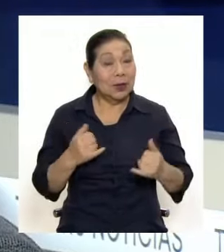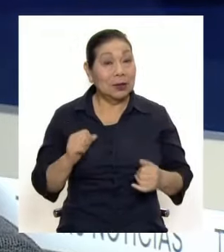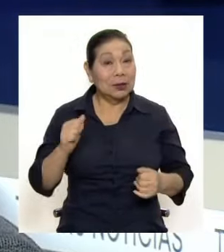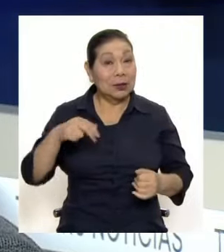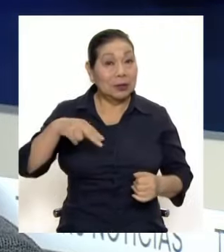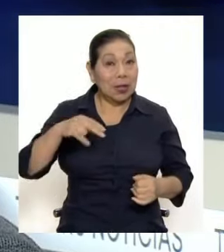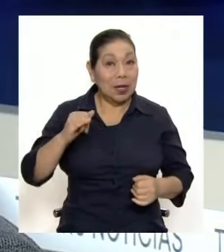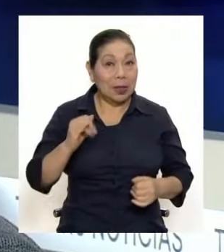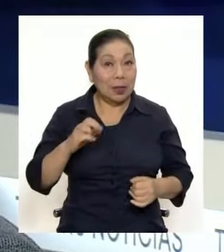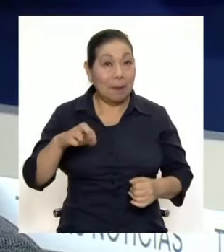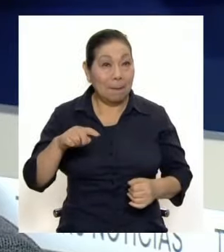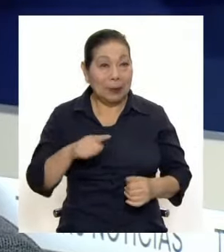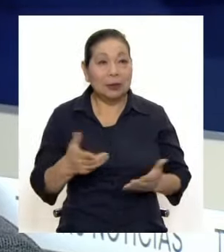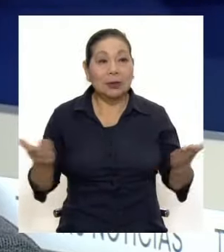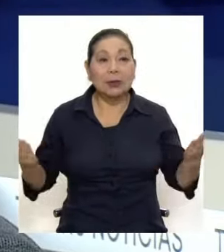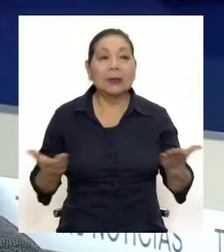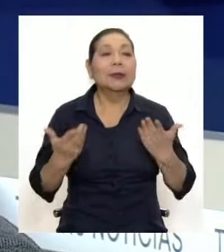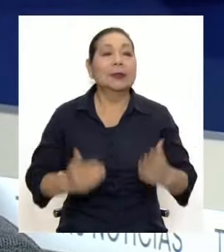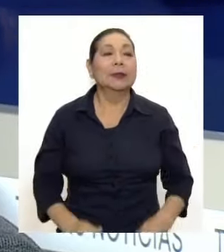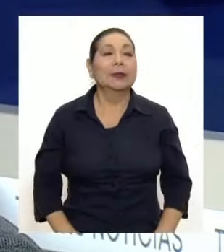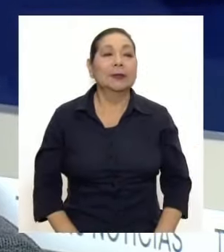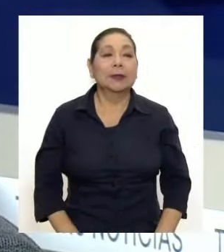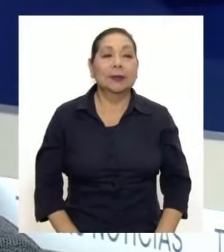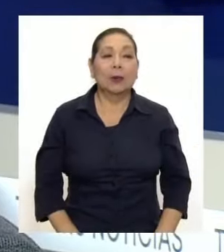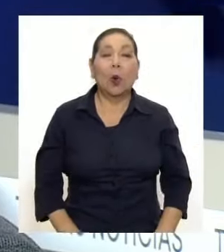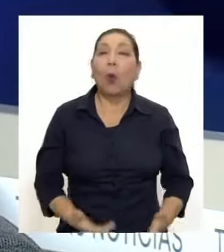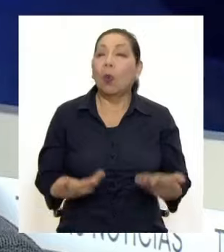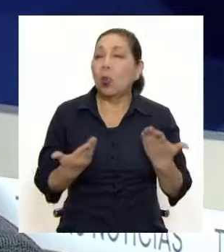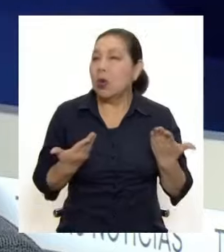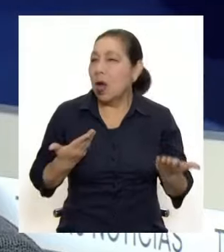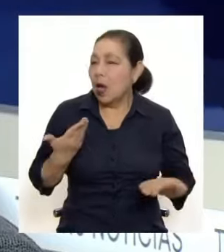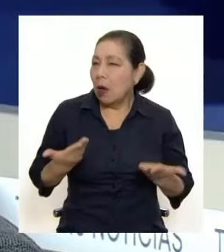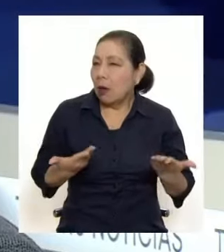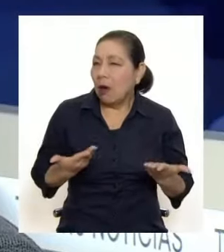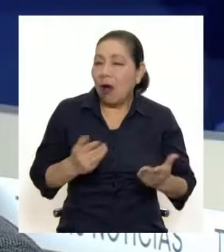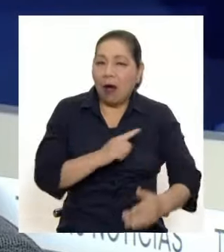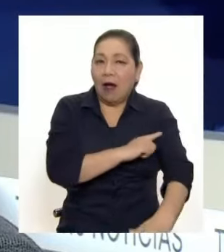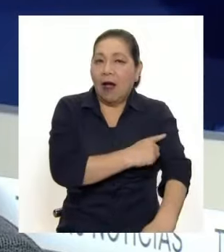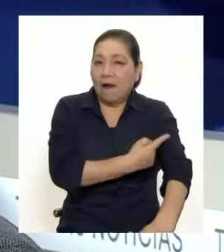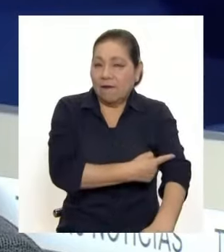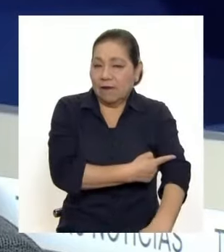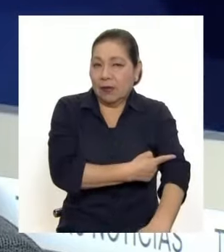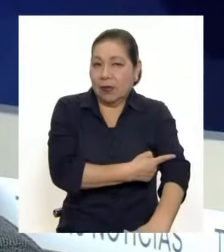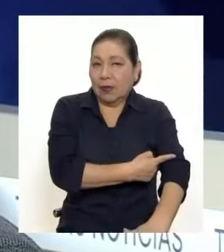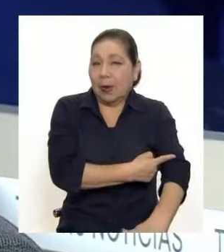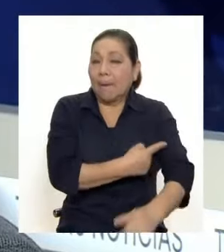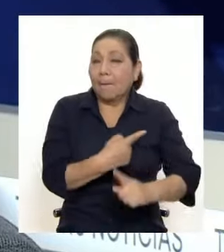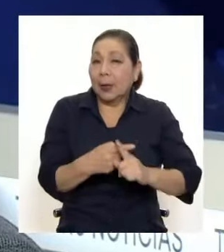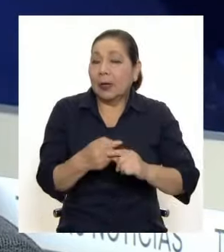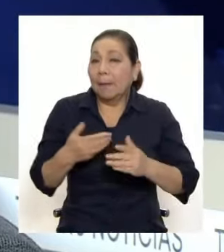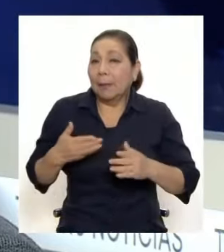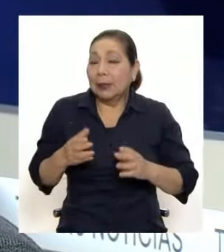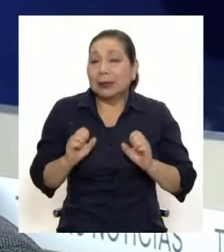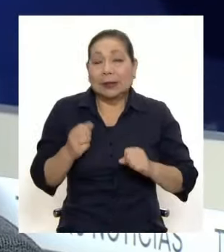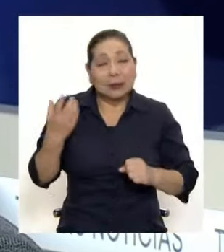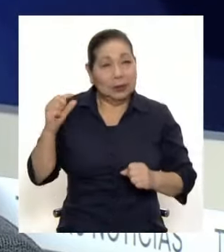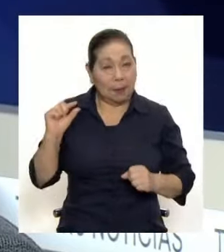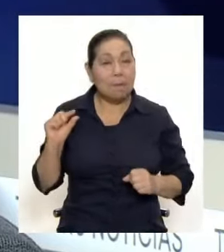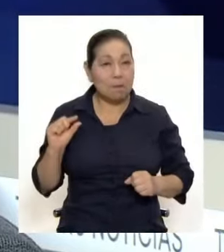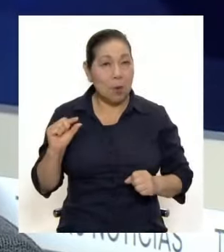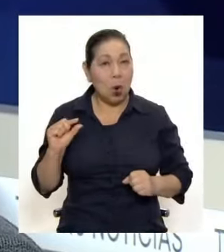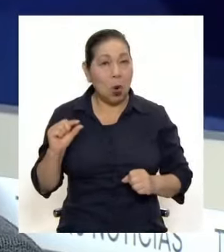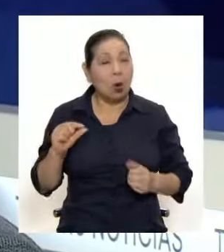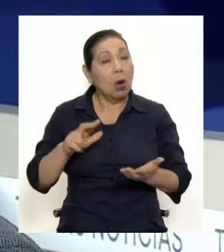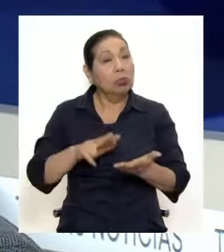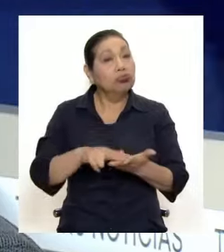está eh impulsando eh un proceso de fortalecimiento de la autoridad sanitaria recientemente